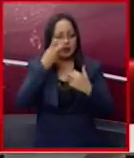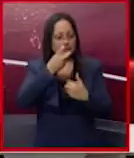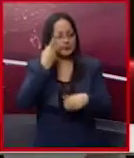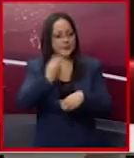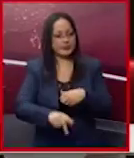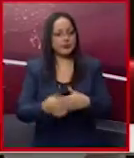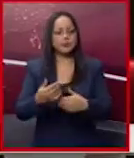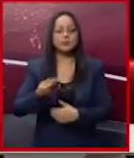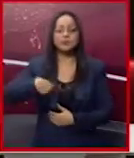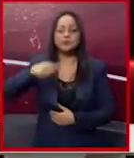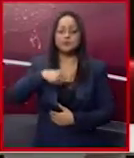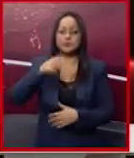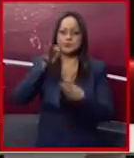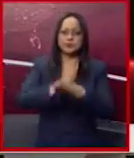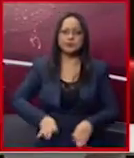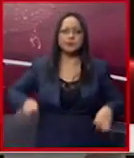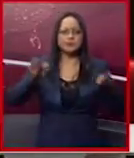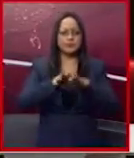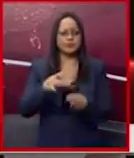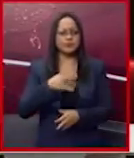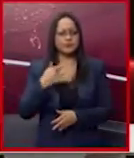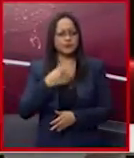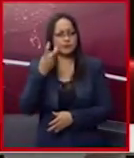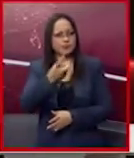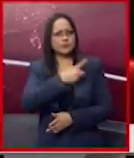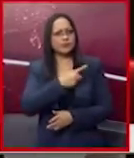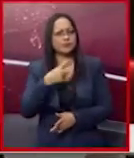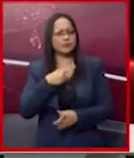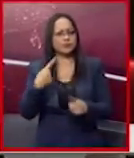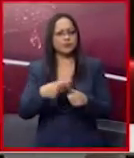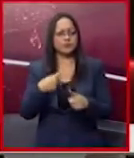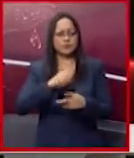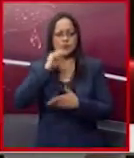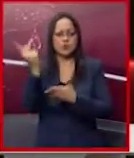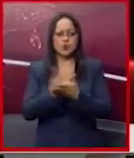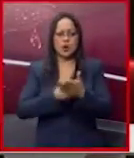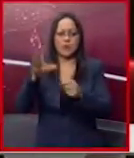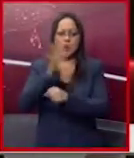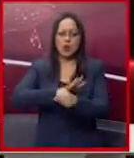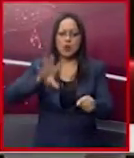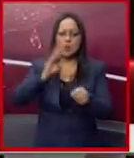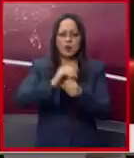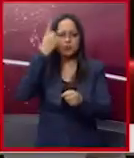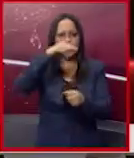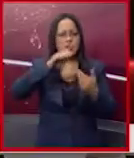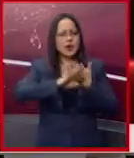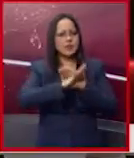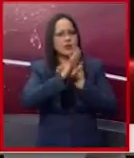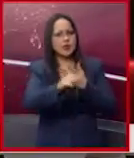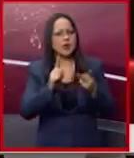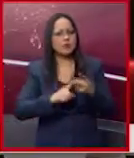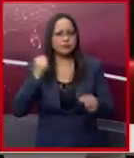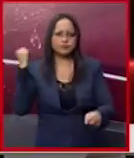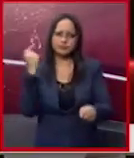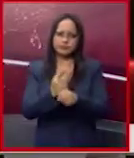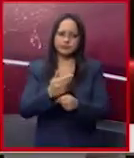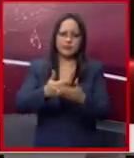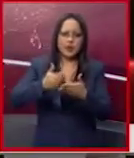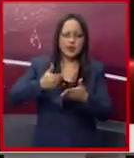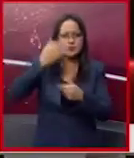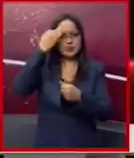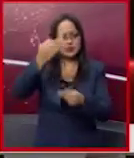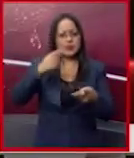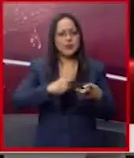que consideramos indispensable que exista una política pública integral de prevención, detección oportuna